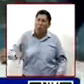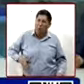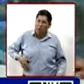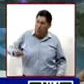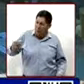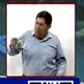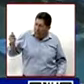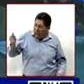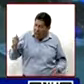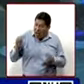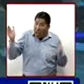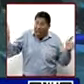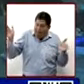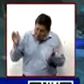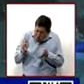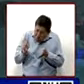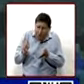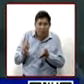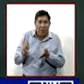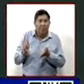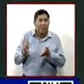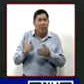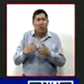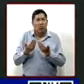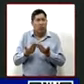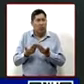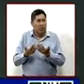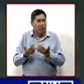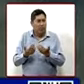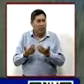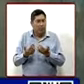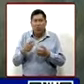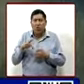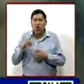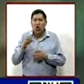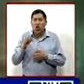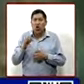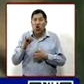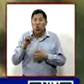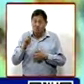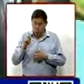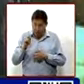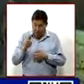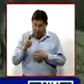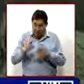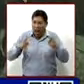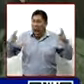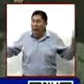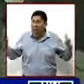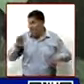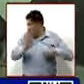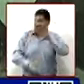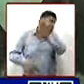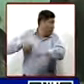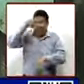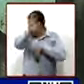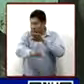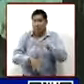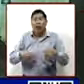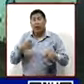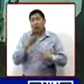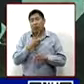entre perros y cachorros, entre perros grandes y cachorros. Como ese, el Pointer, que ha dicho, necesita un espacio grande para correr, lo tienen